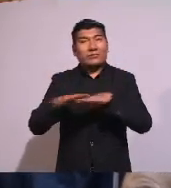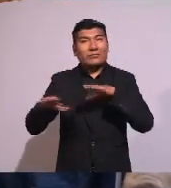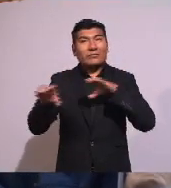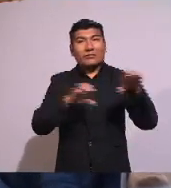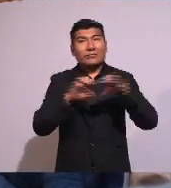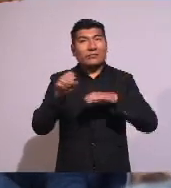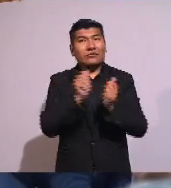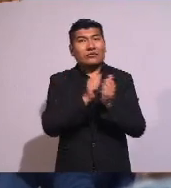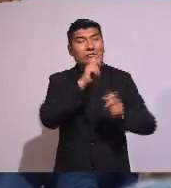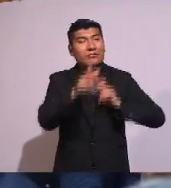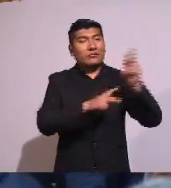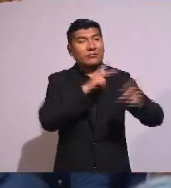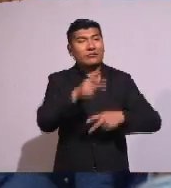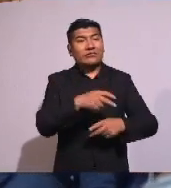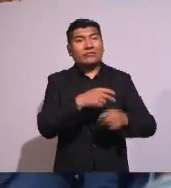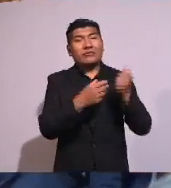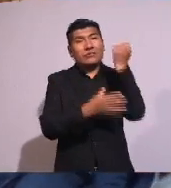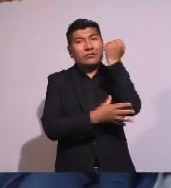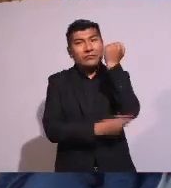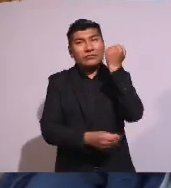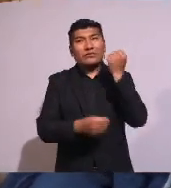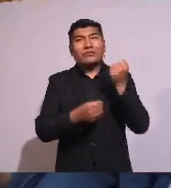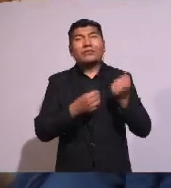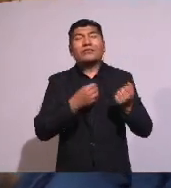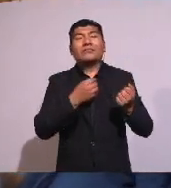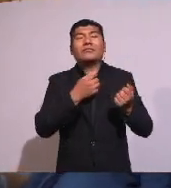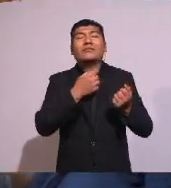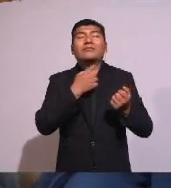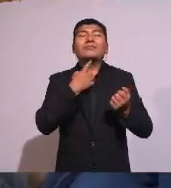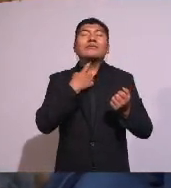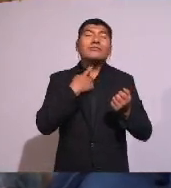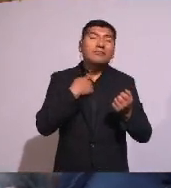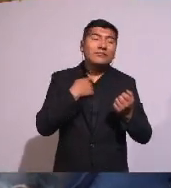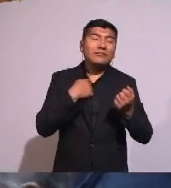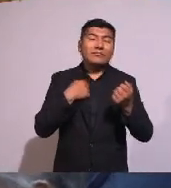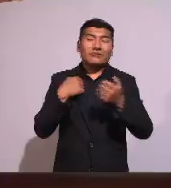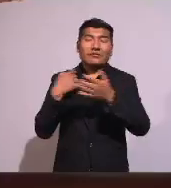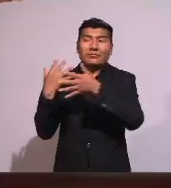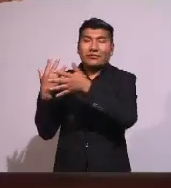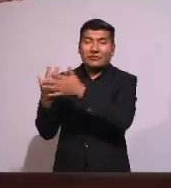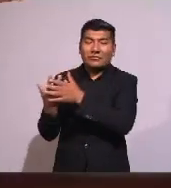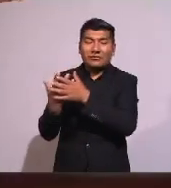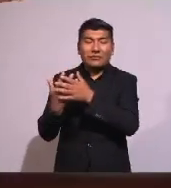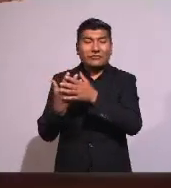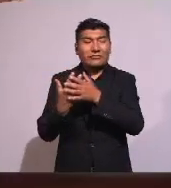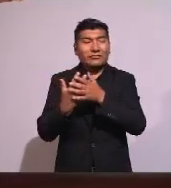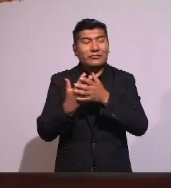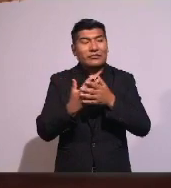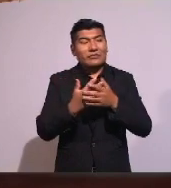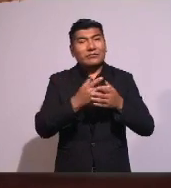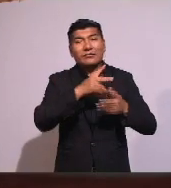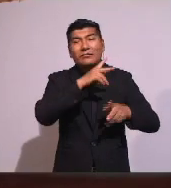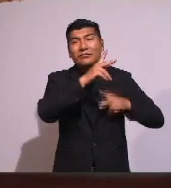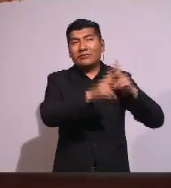los pobres, por los hambrientos, los sedientos, los prisioneros, los desnudos, los exiliados,